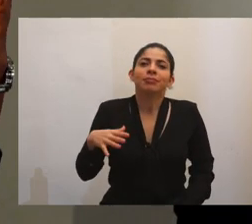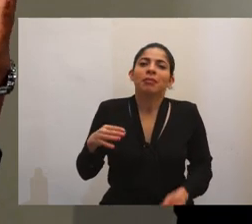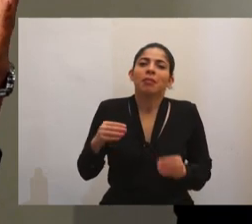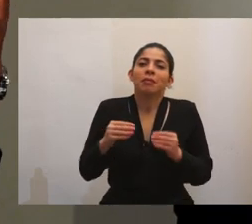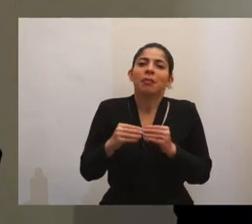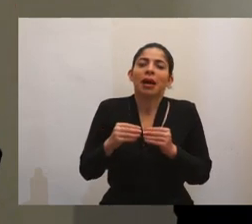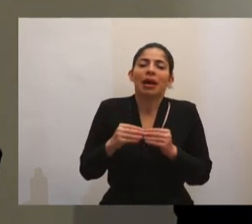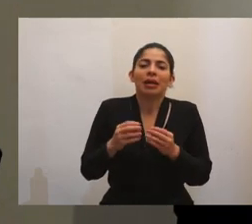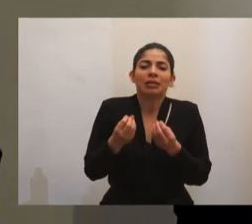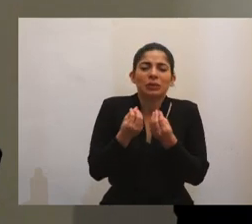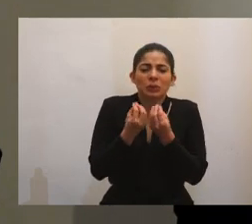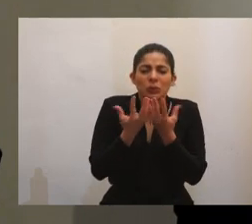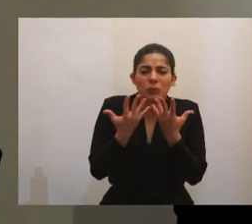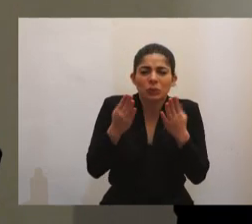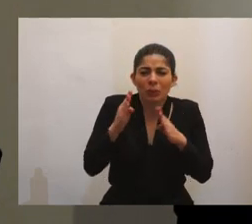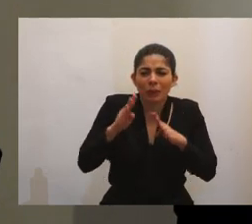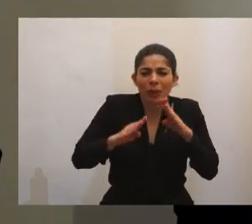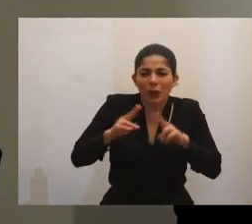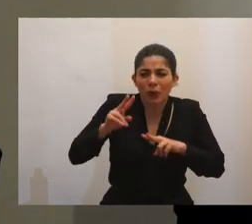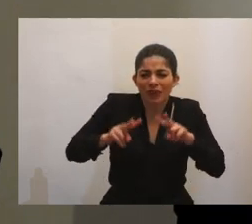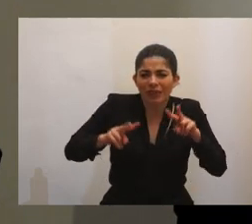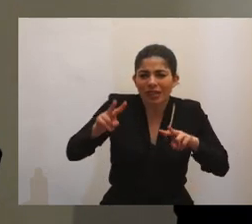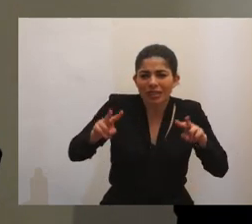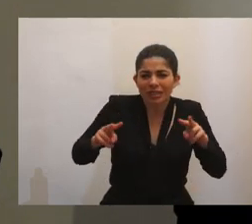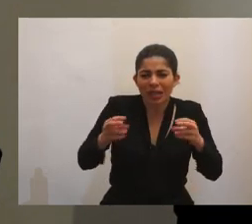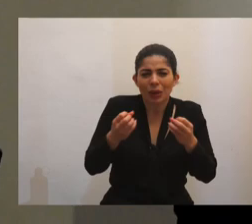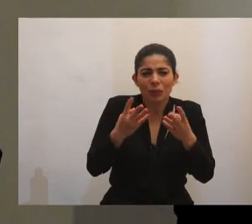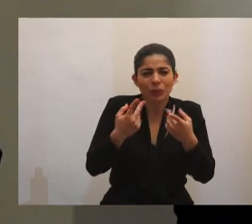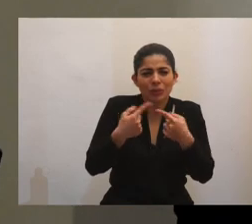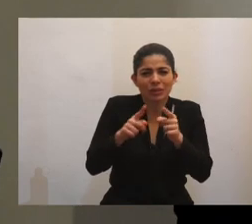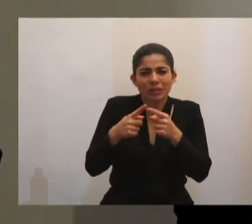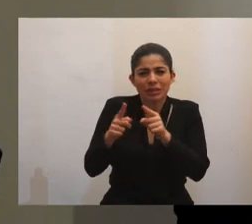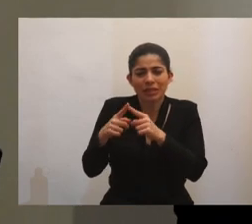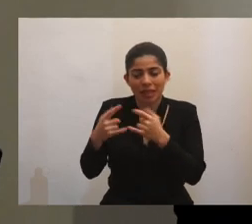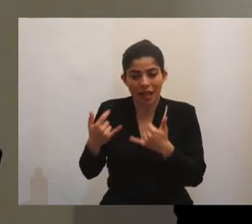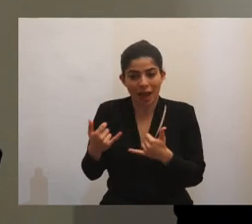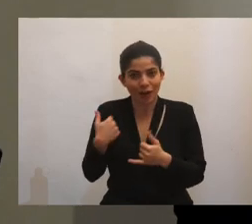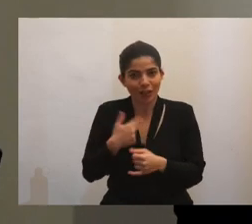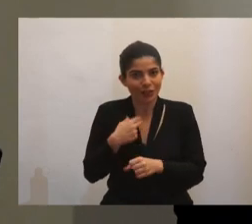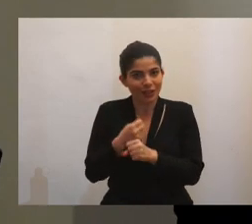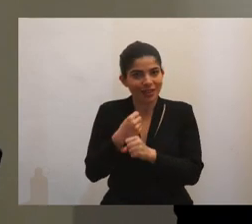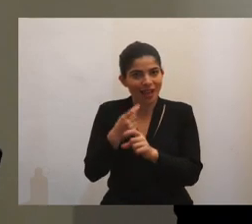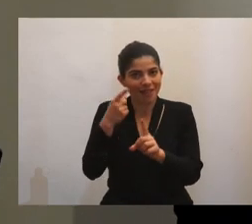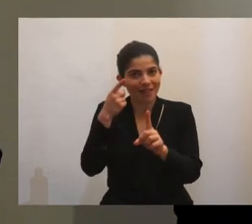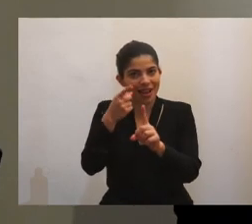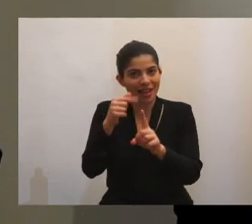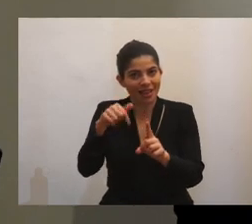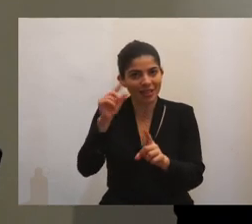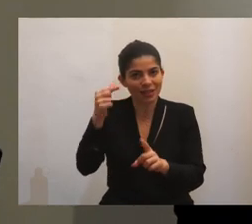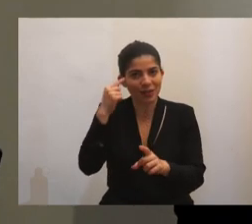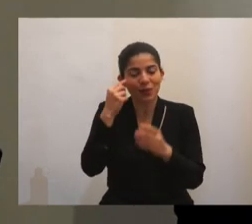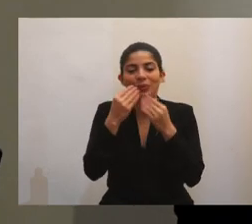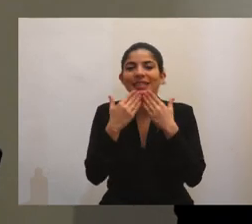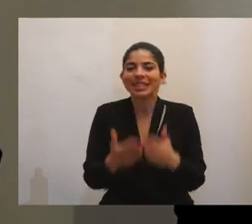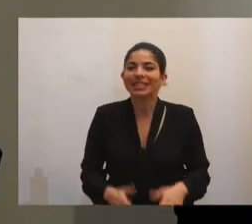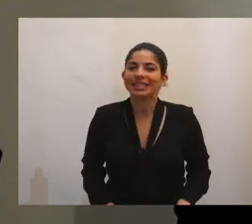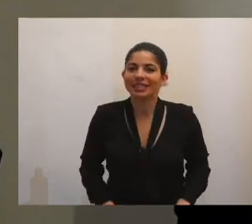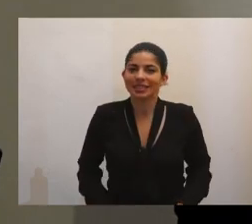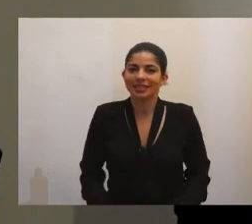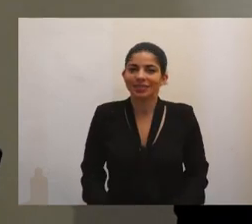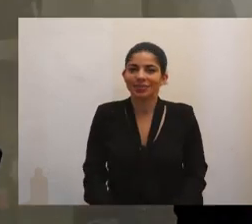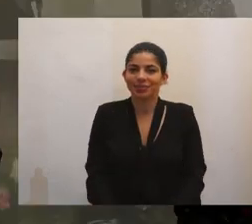pletórica de biodiversidad y de vida por la que estamos trabajando desde esta administración. Muchísimas